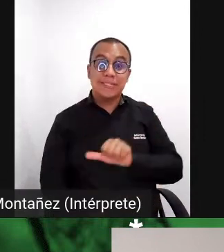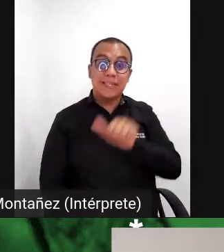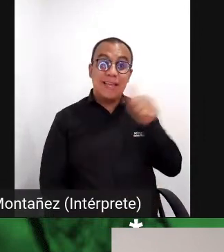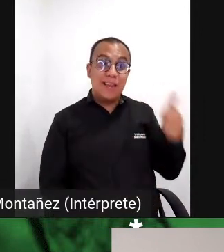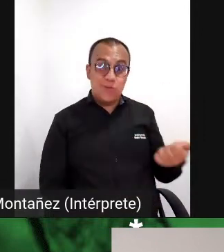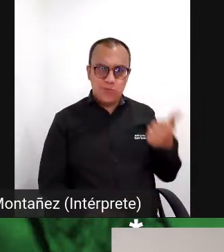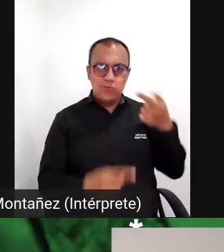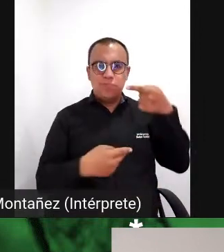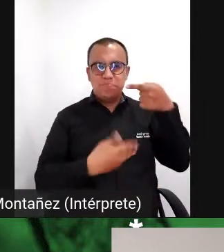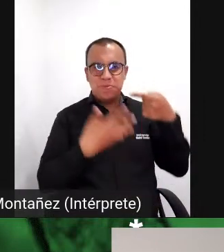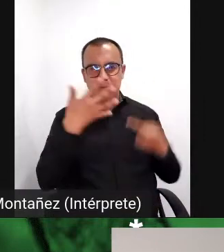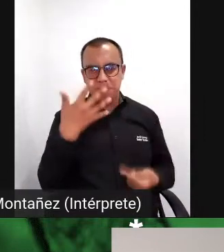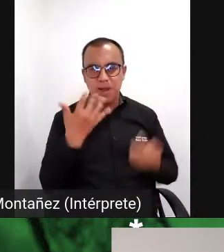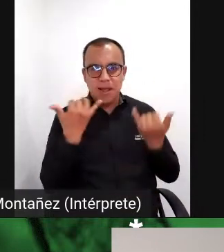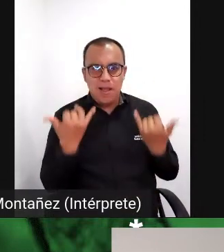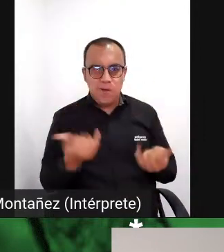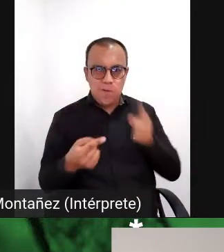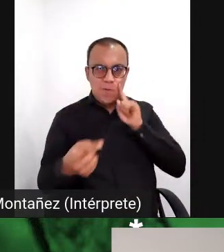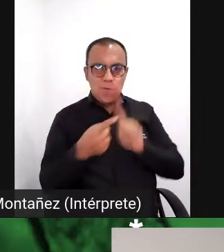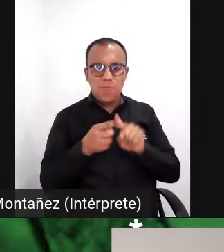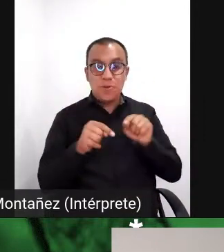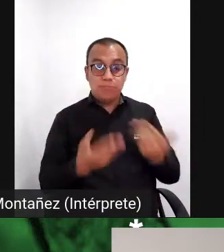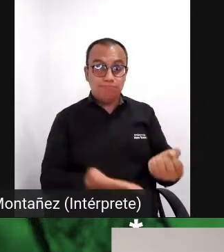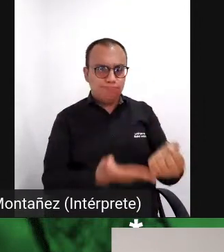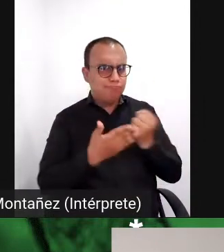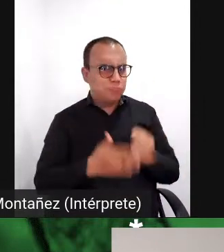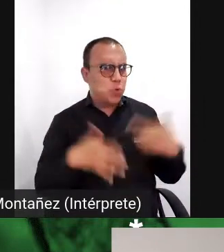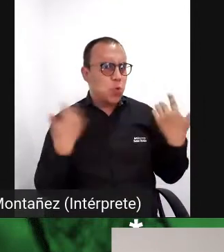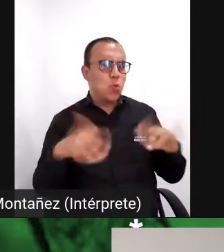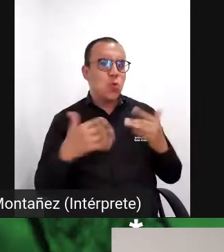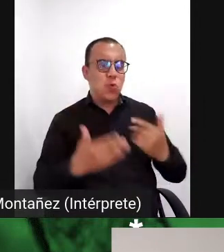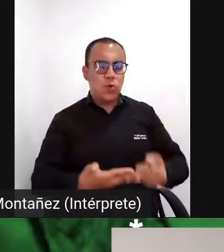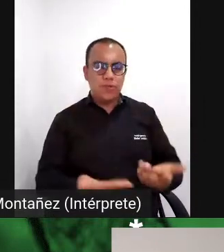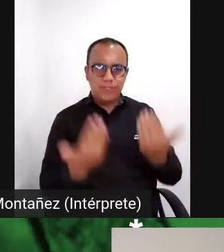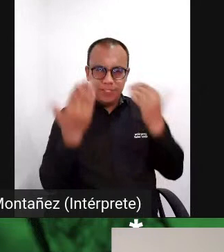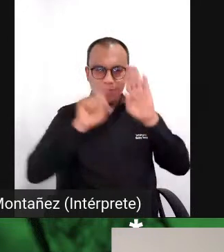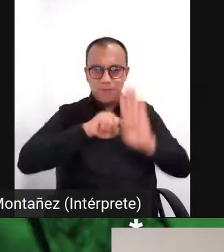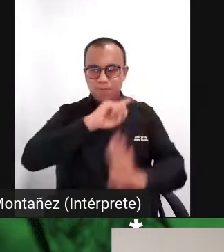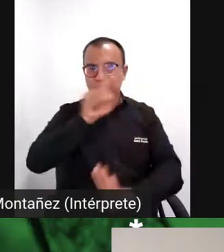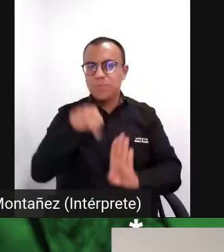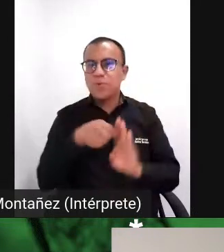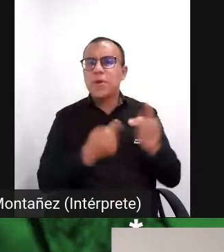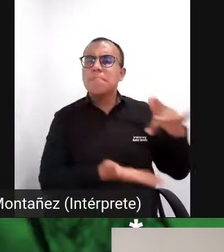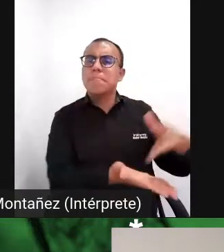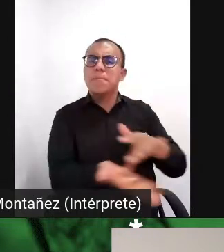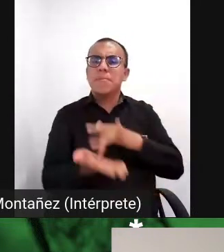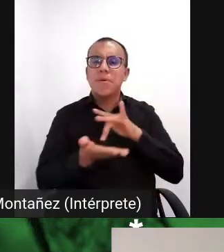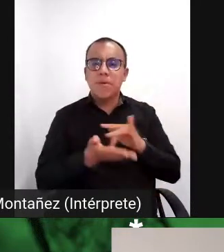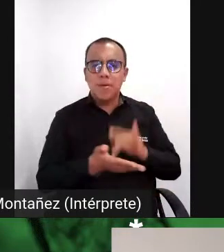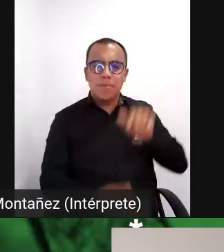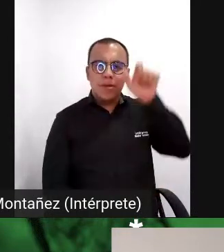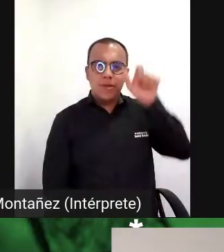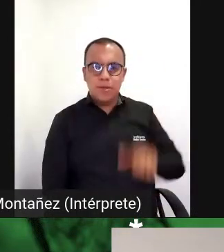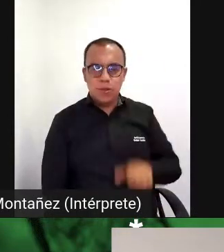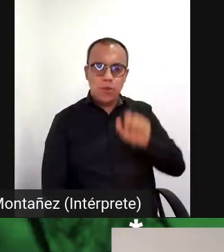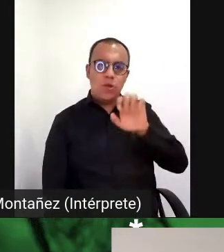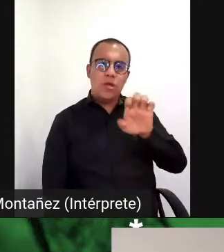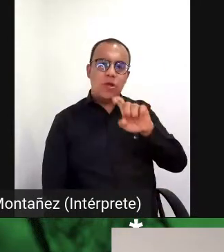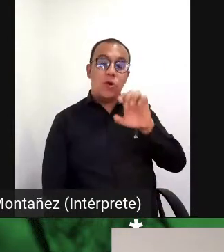elemento que nos ayudó muchísimo a construir este relato fue la participación de Andrés Ospina, que es un escritor